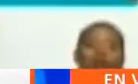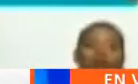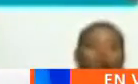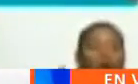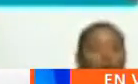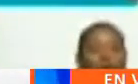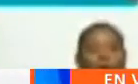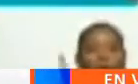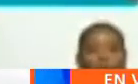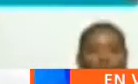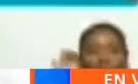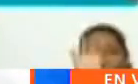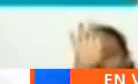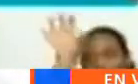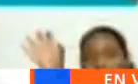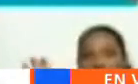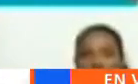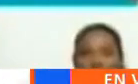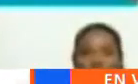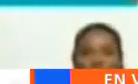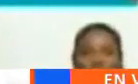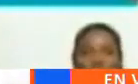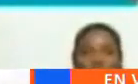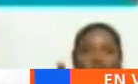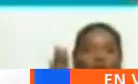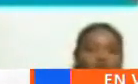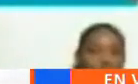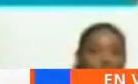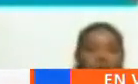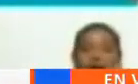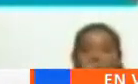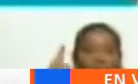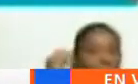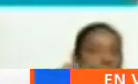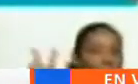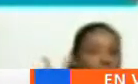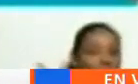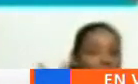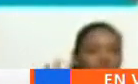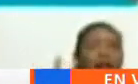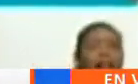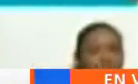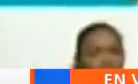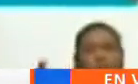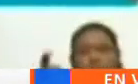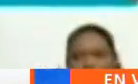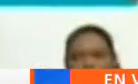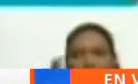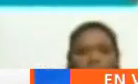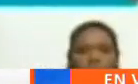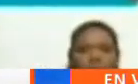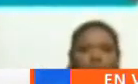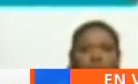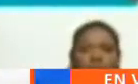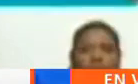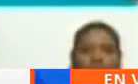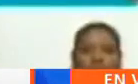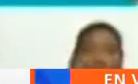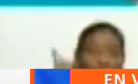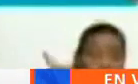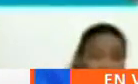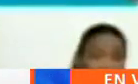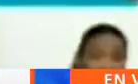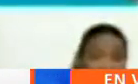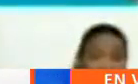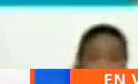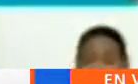Cero sanciones sobre la República Bolivariana de Venezuela. Tenemos que buscarlo. El tiempo de las sanciones, el